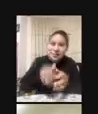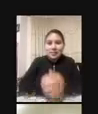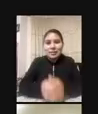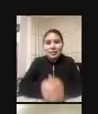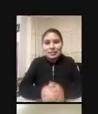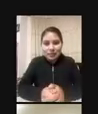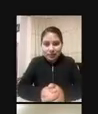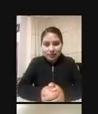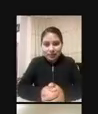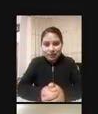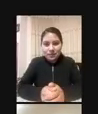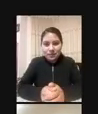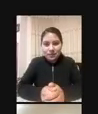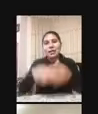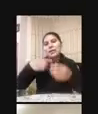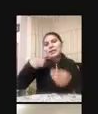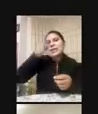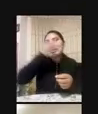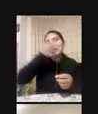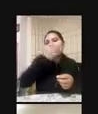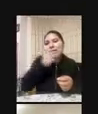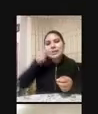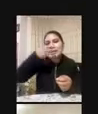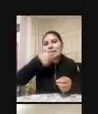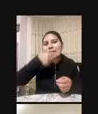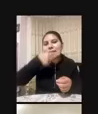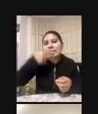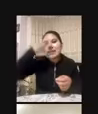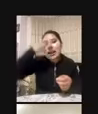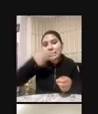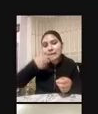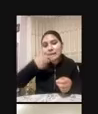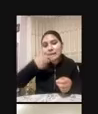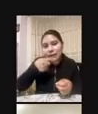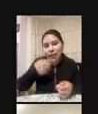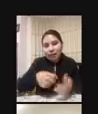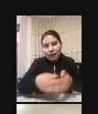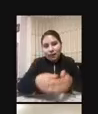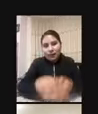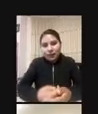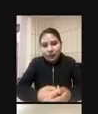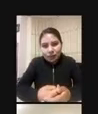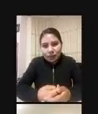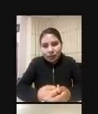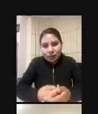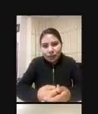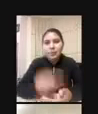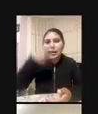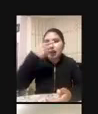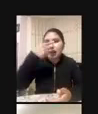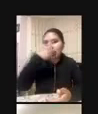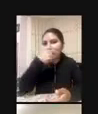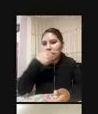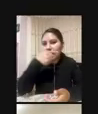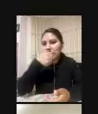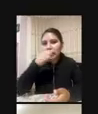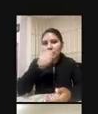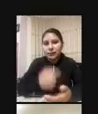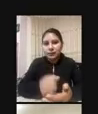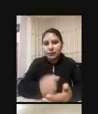movimientos circulares. Por adelante, por atrás, abrimos la boquita